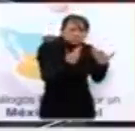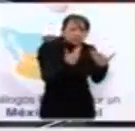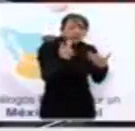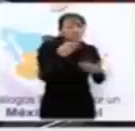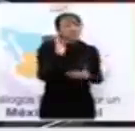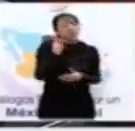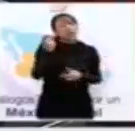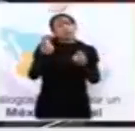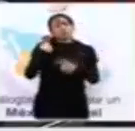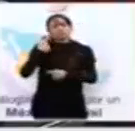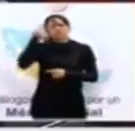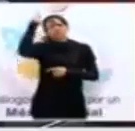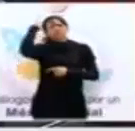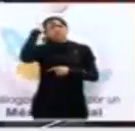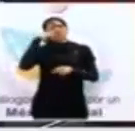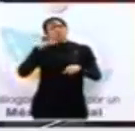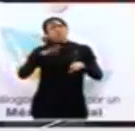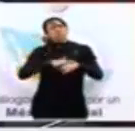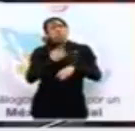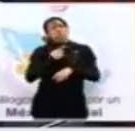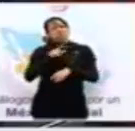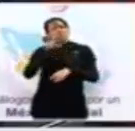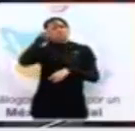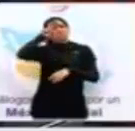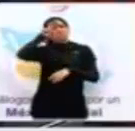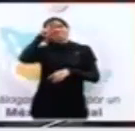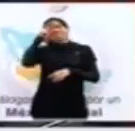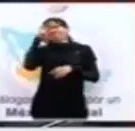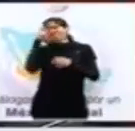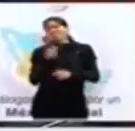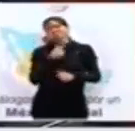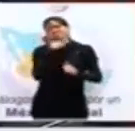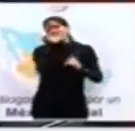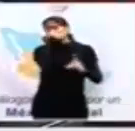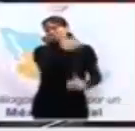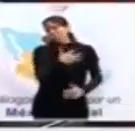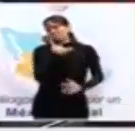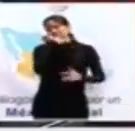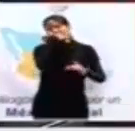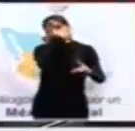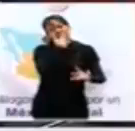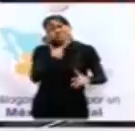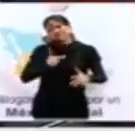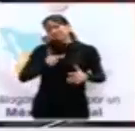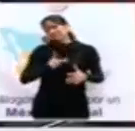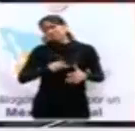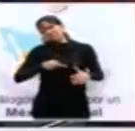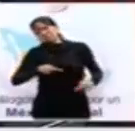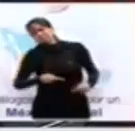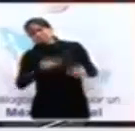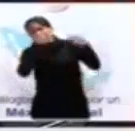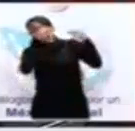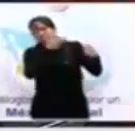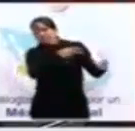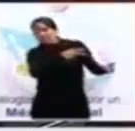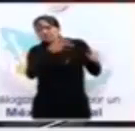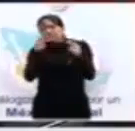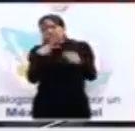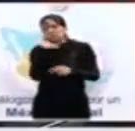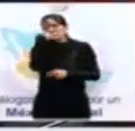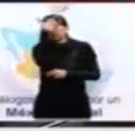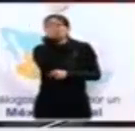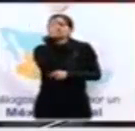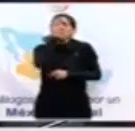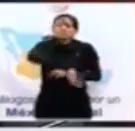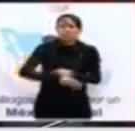¿no? Quien piensa menos mal piensa en ineficiencias. Entonces sí creo que será bien importante que